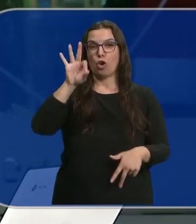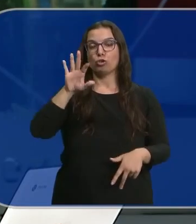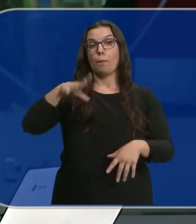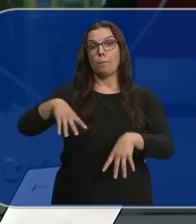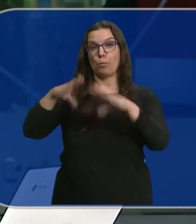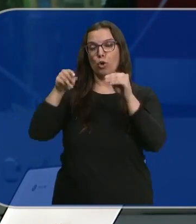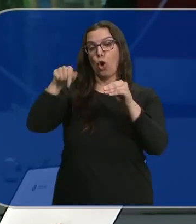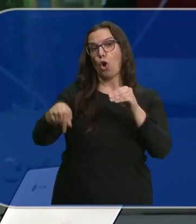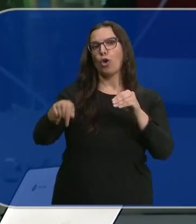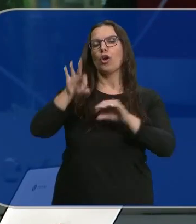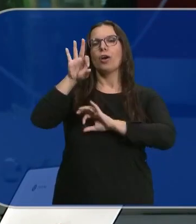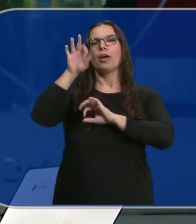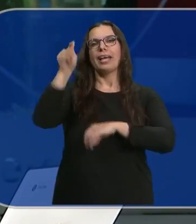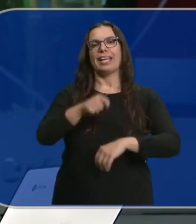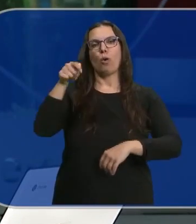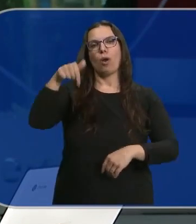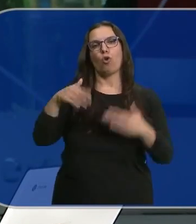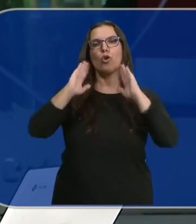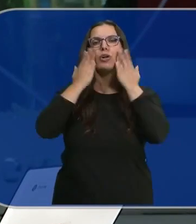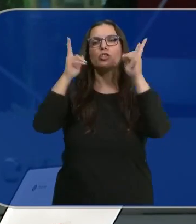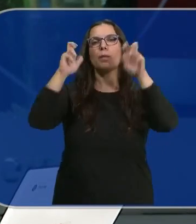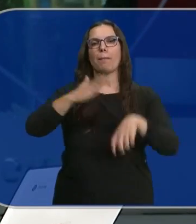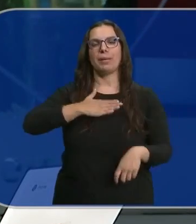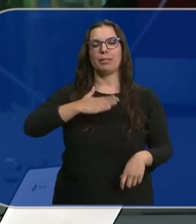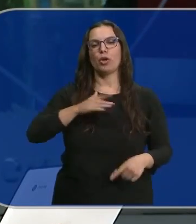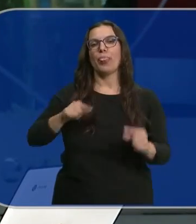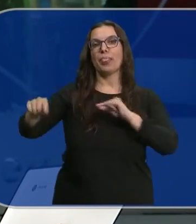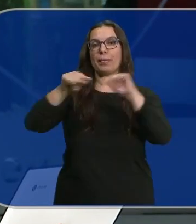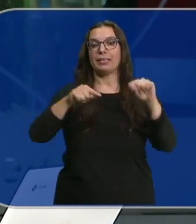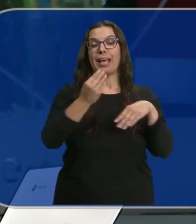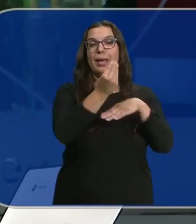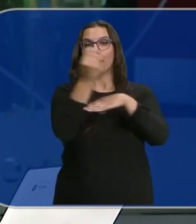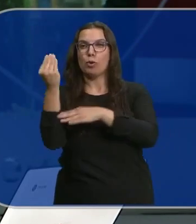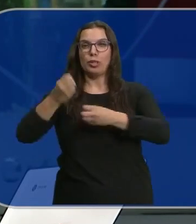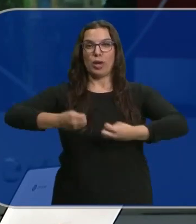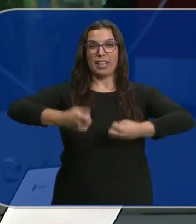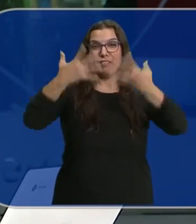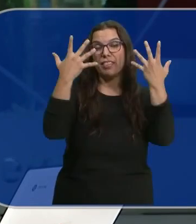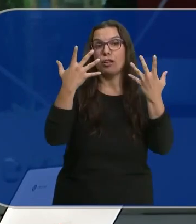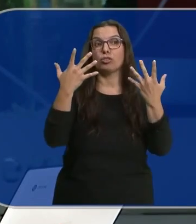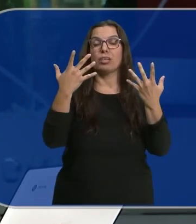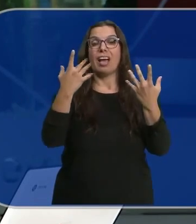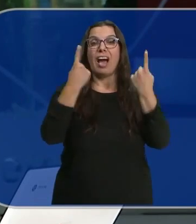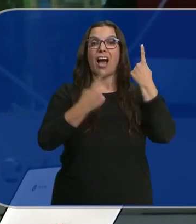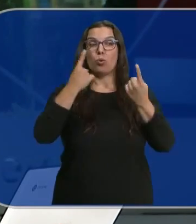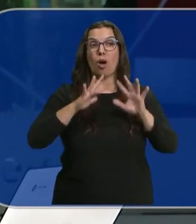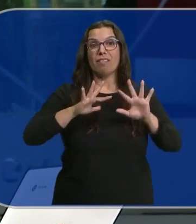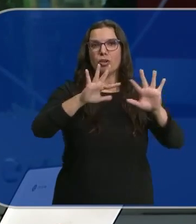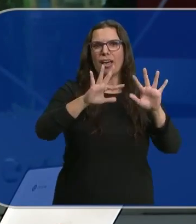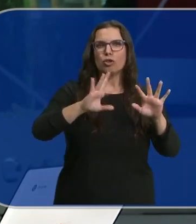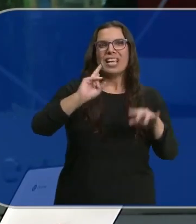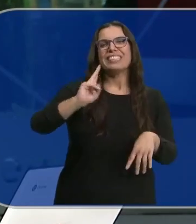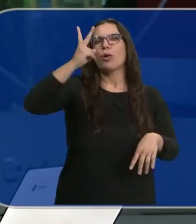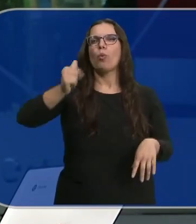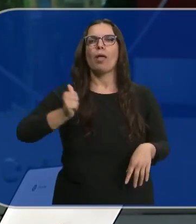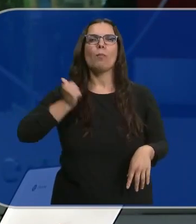un congreso sobre patrimonio. Se debate cómo dar una segunda vida a los monumentos que, en el peor de los casos, están incluso